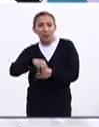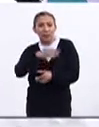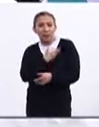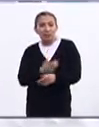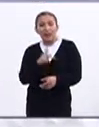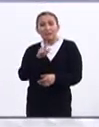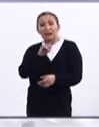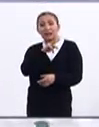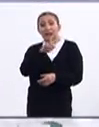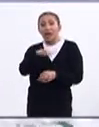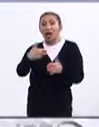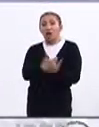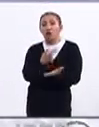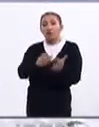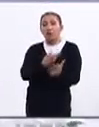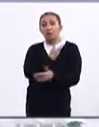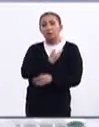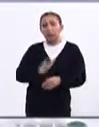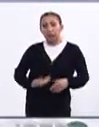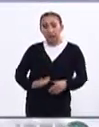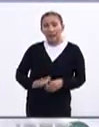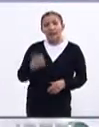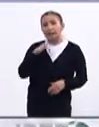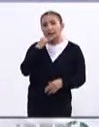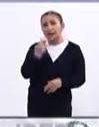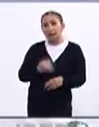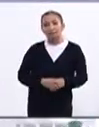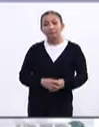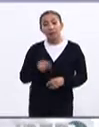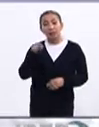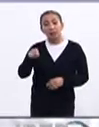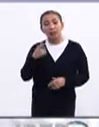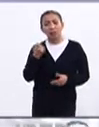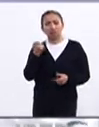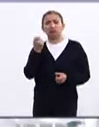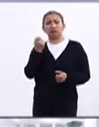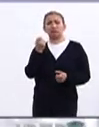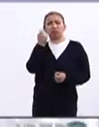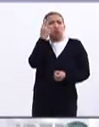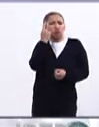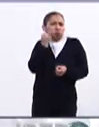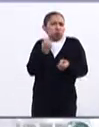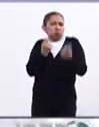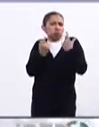presidente Piñera volvió a ganar la presidencia en Chile, que es uno de los pocos casos